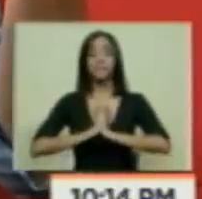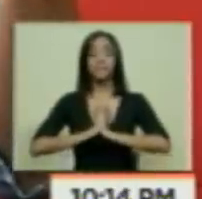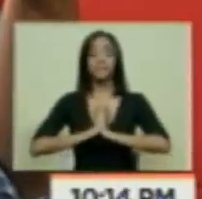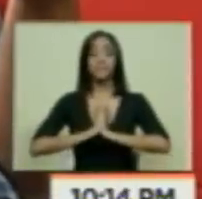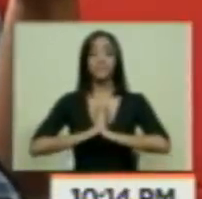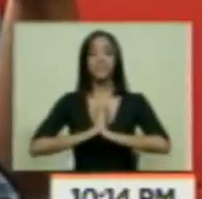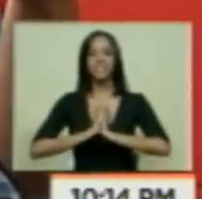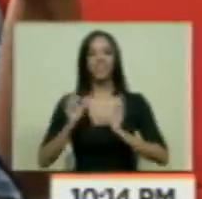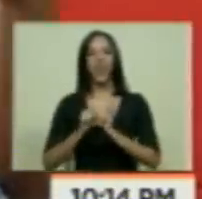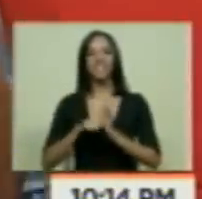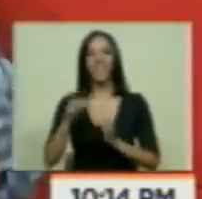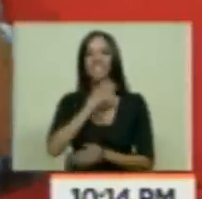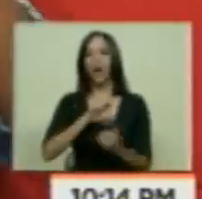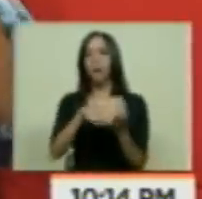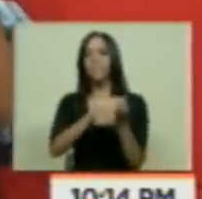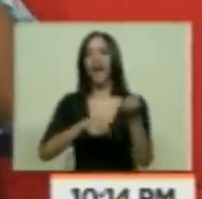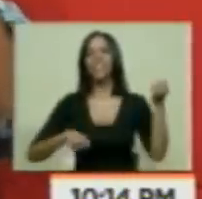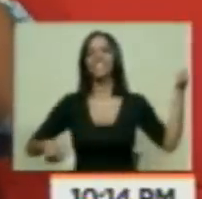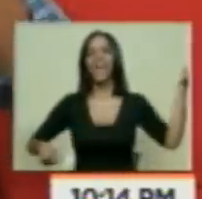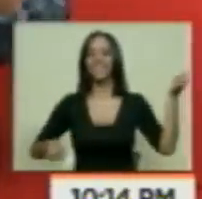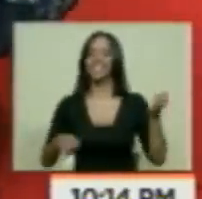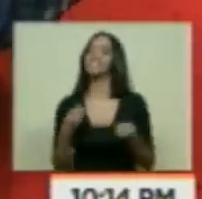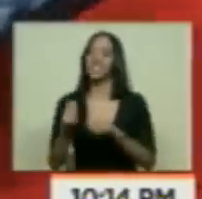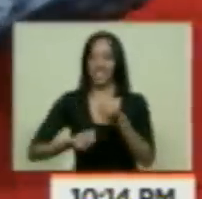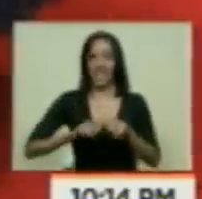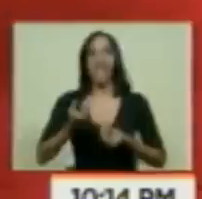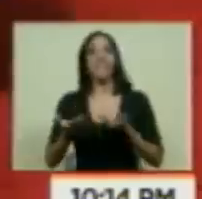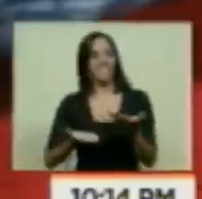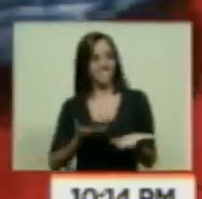señor del machete? ¿Dónde?